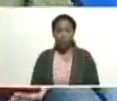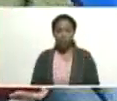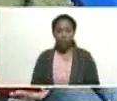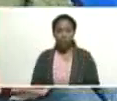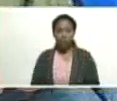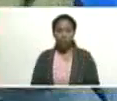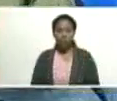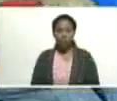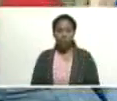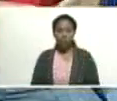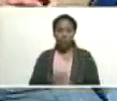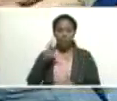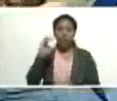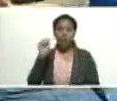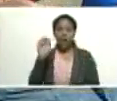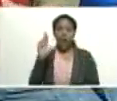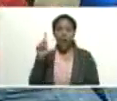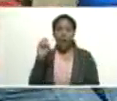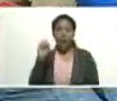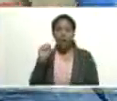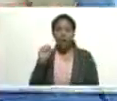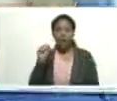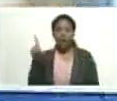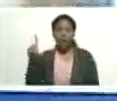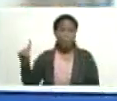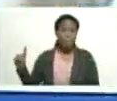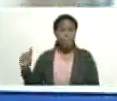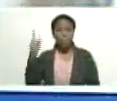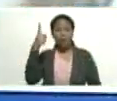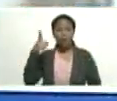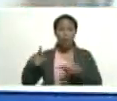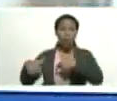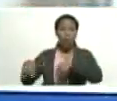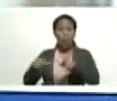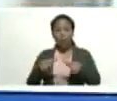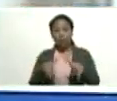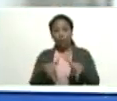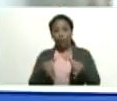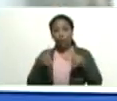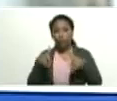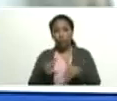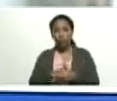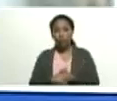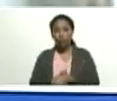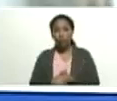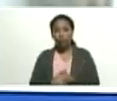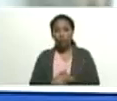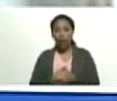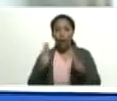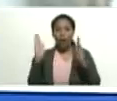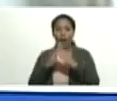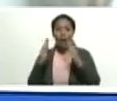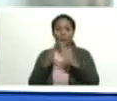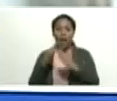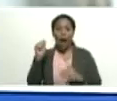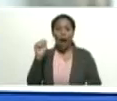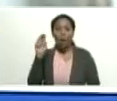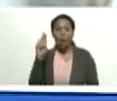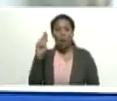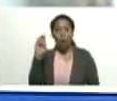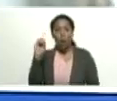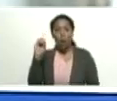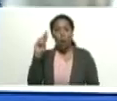Carlos Eduardo Pérez Abreu, decimoprimer puesto. ¿Ah? Hacienda La Aurora, parroquia